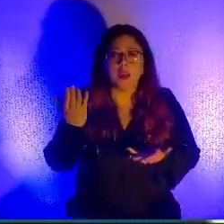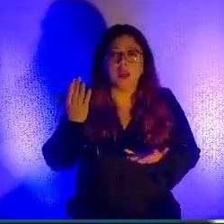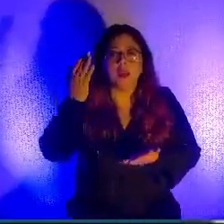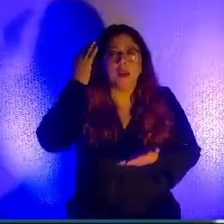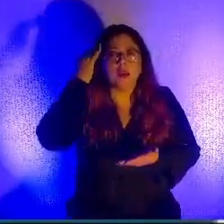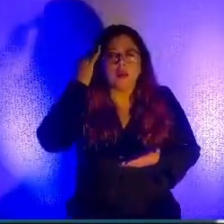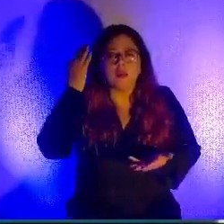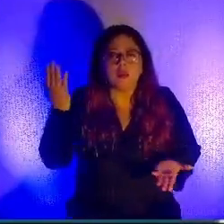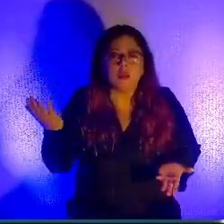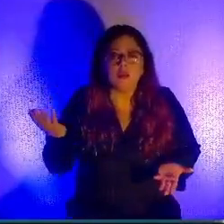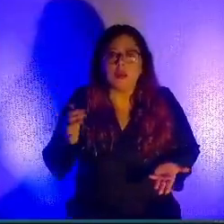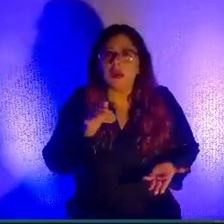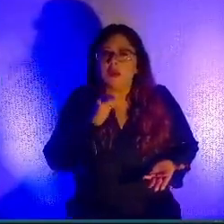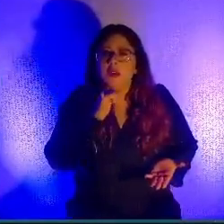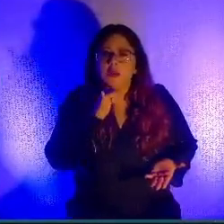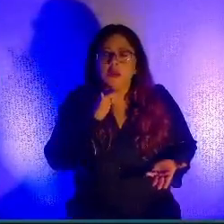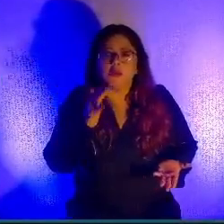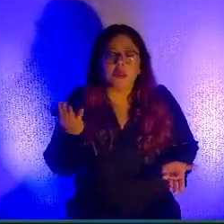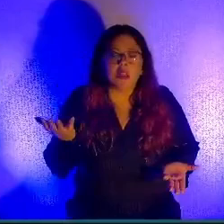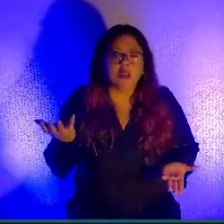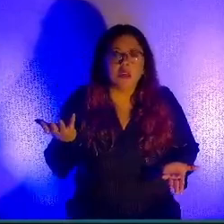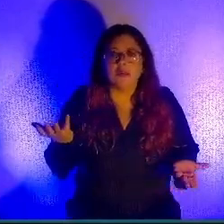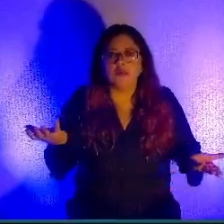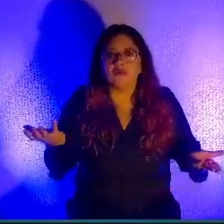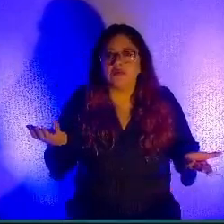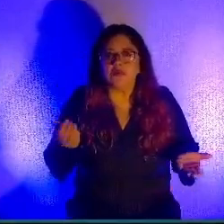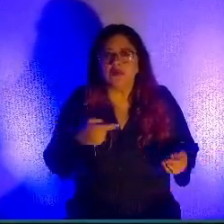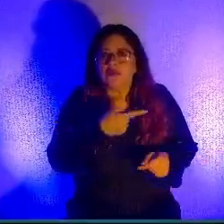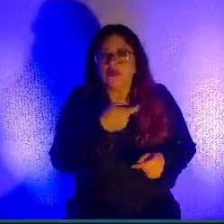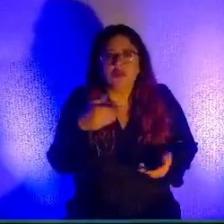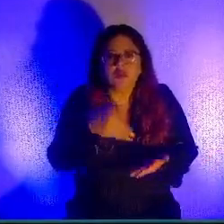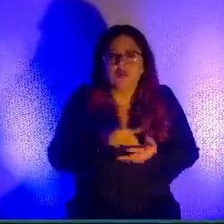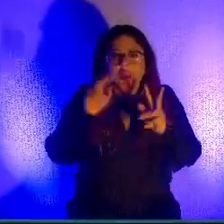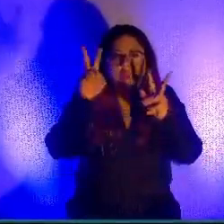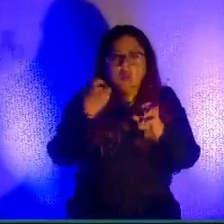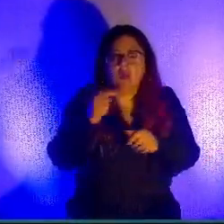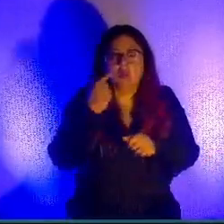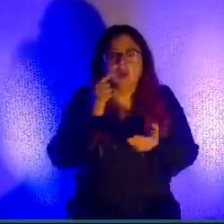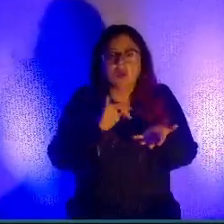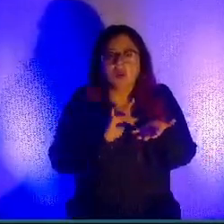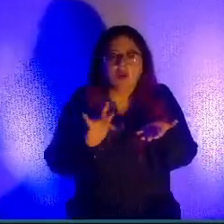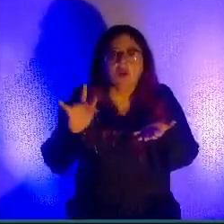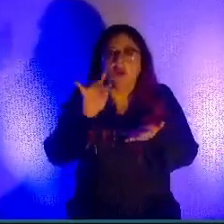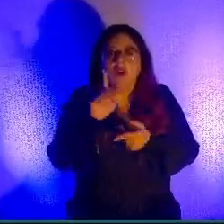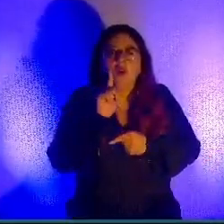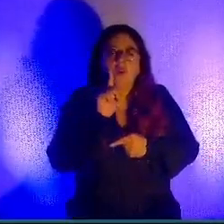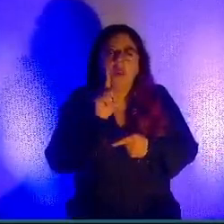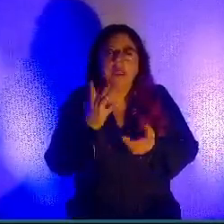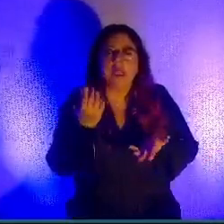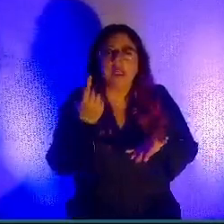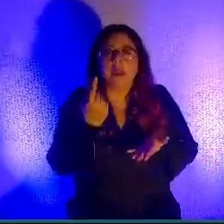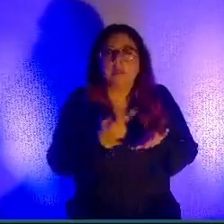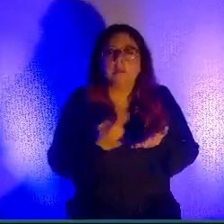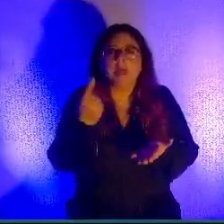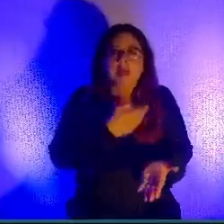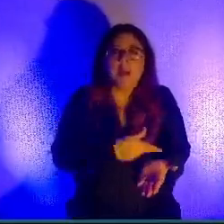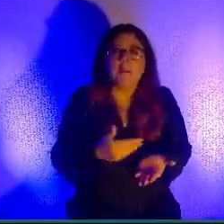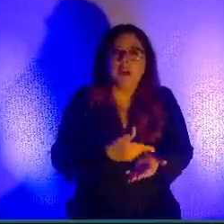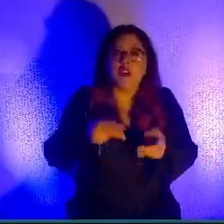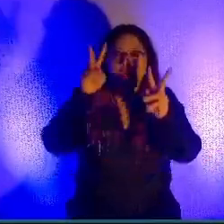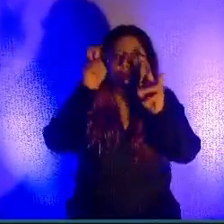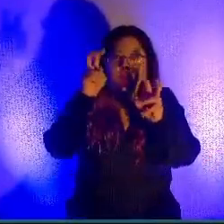no no sé 100000 casos la Inteligencia artificial puede tener mil millones de